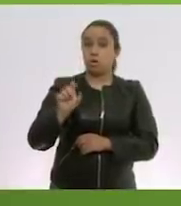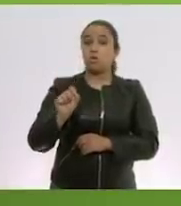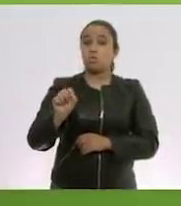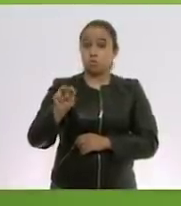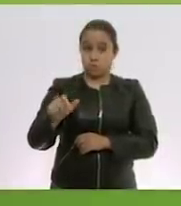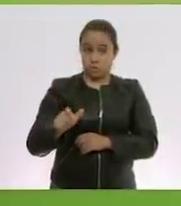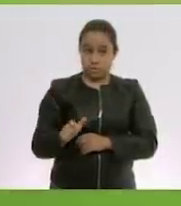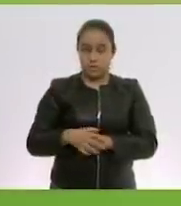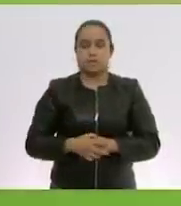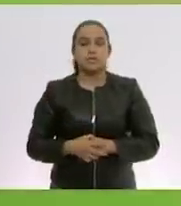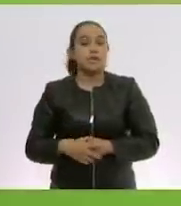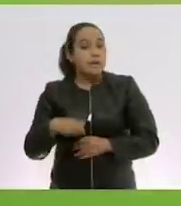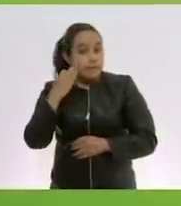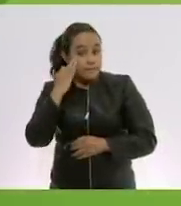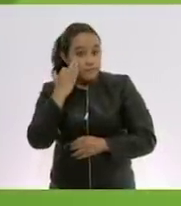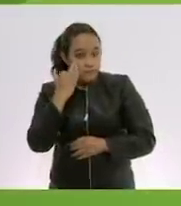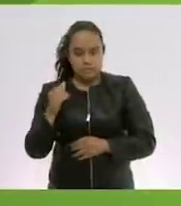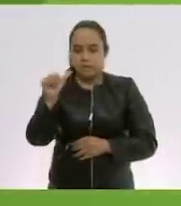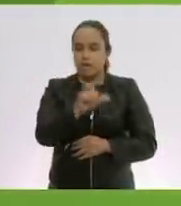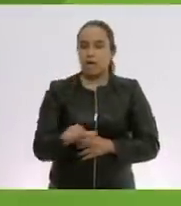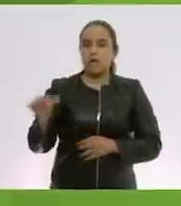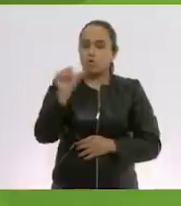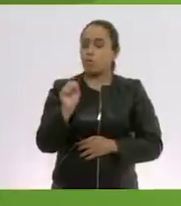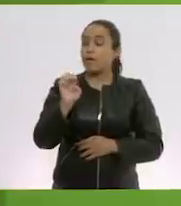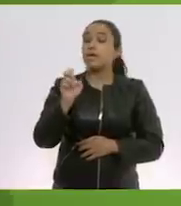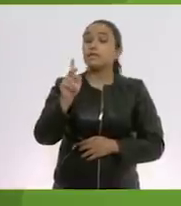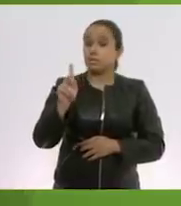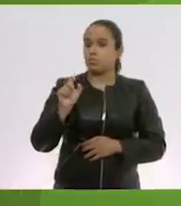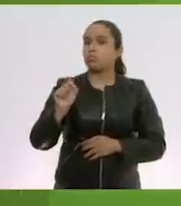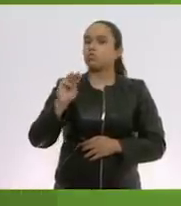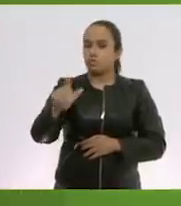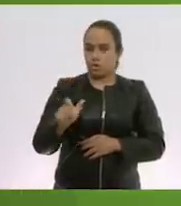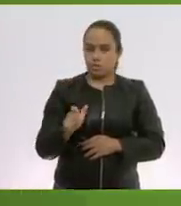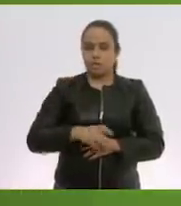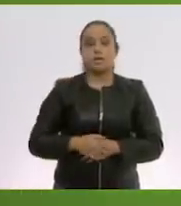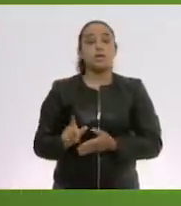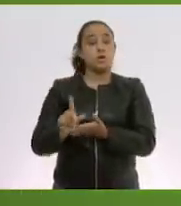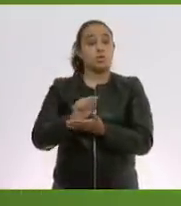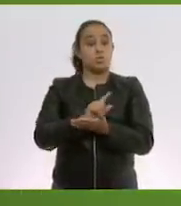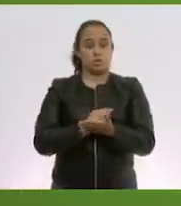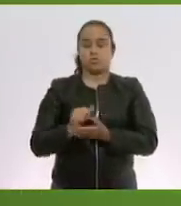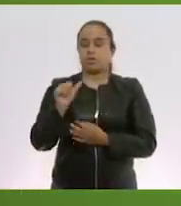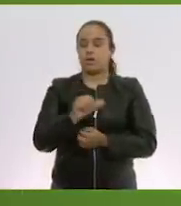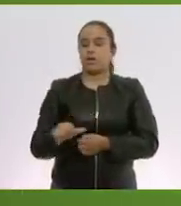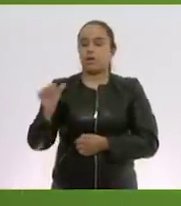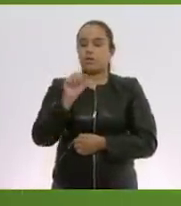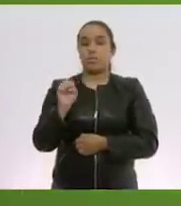buzon.escolar@nube.sep.gob.mx, en Facebook @sepmx, en Twitter